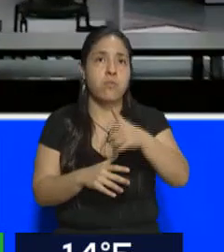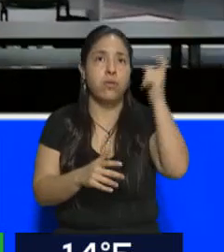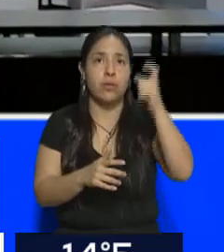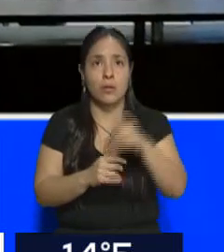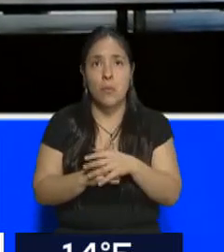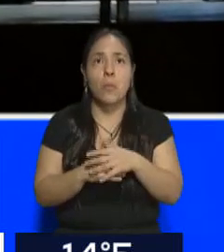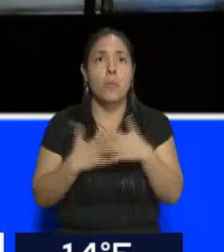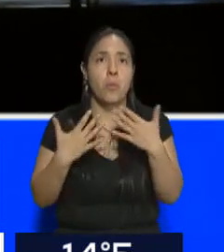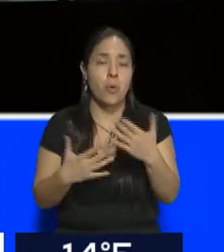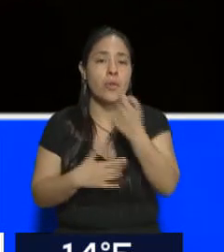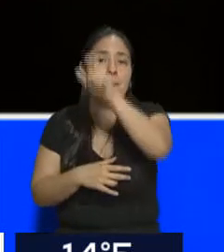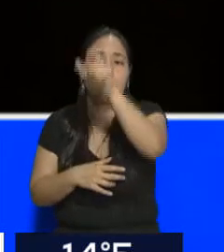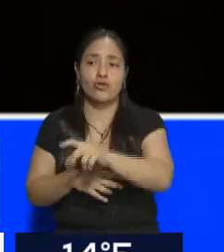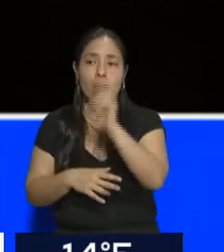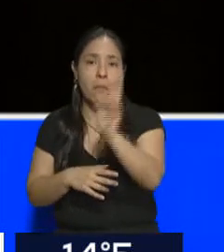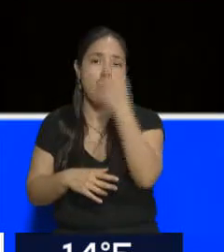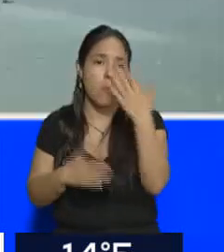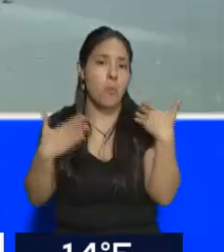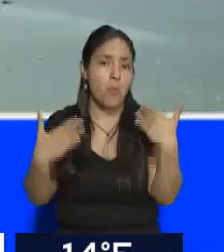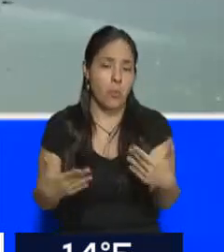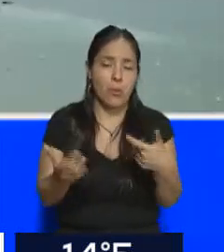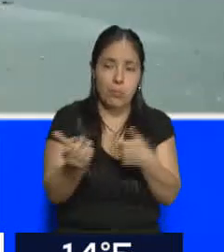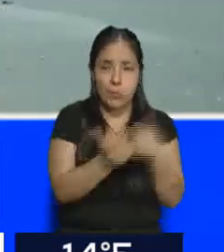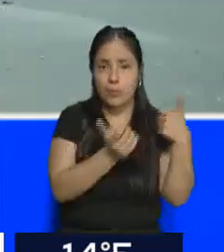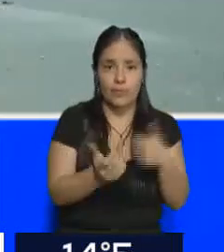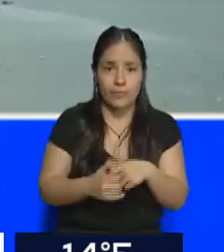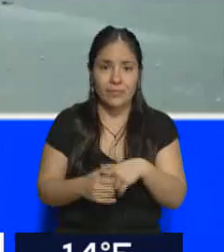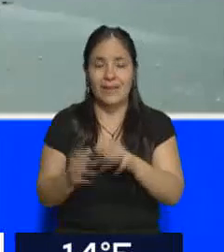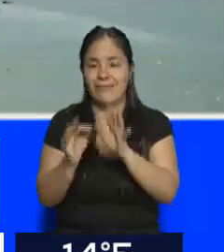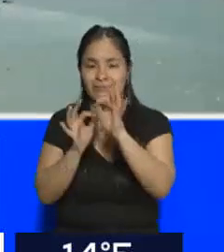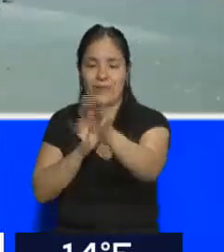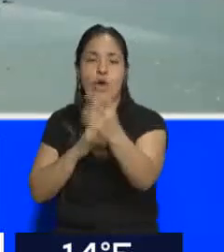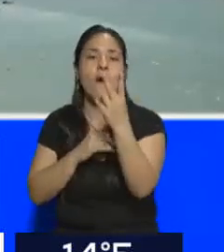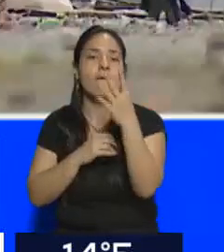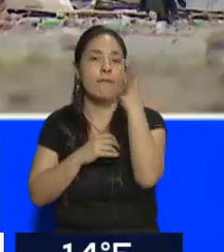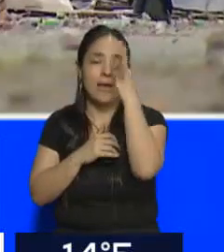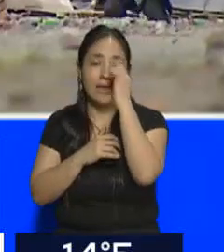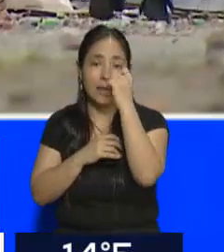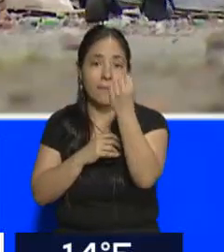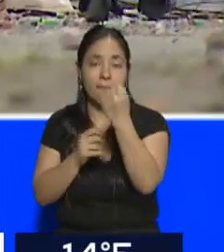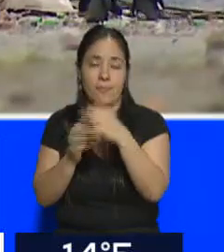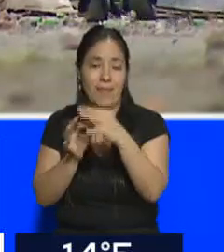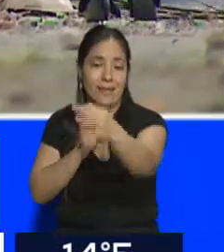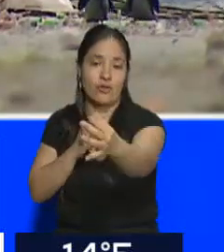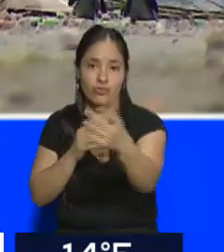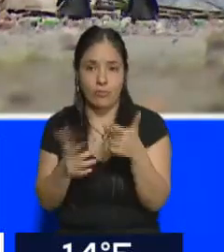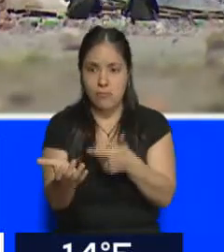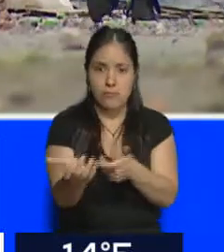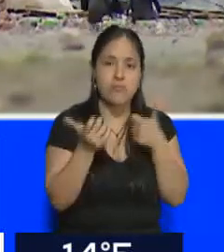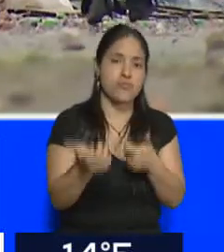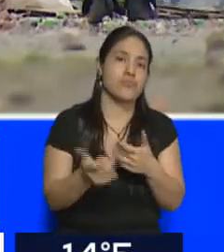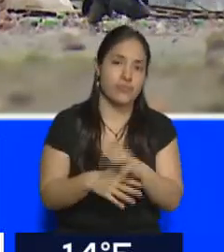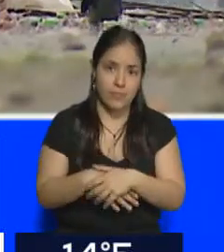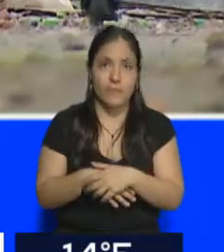terminar rápidamente con la vida de una persona sobre todo si está a no más de 20 m por el uso de este disparo de la escopeta de